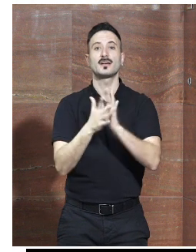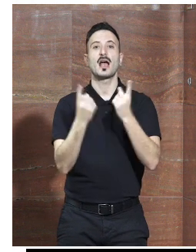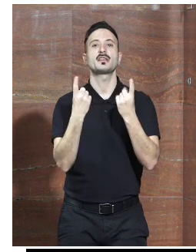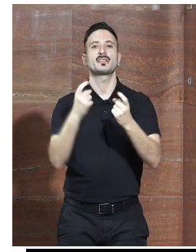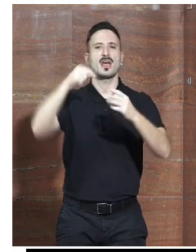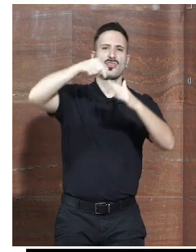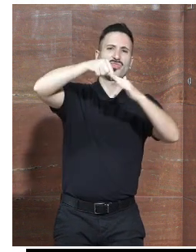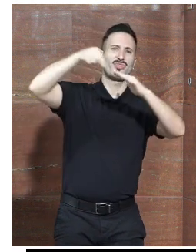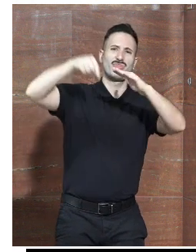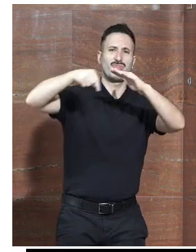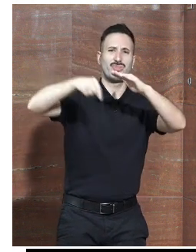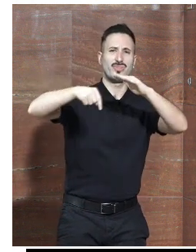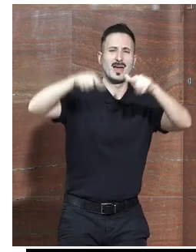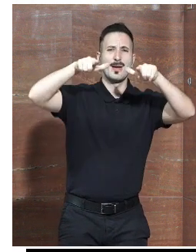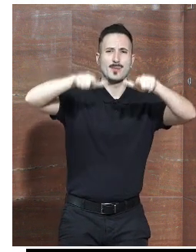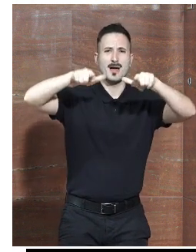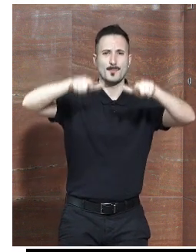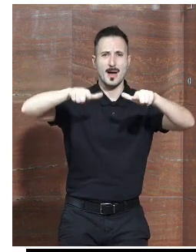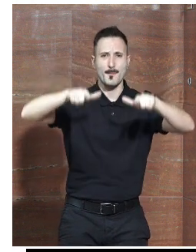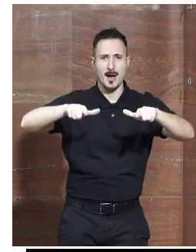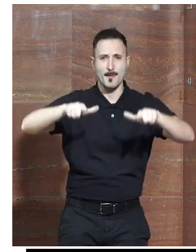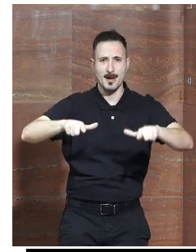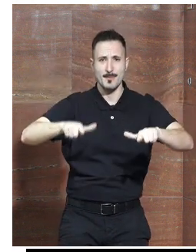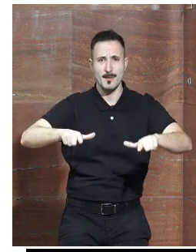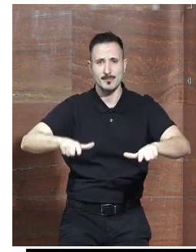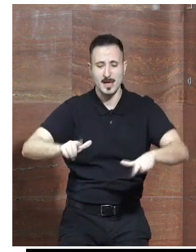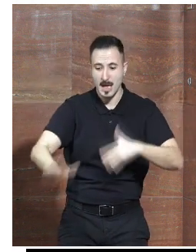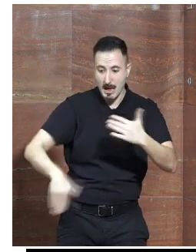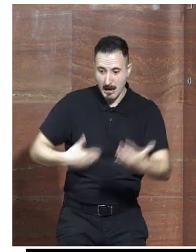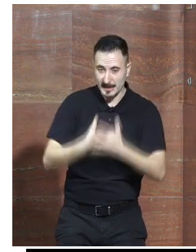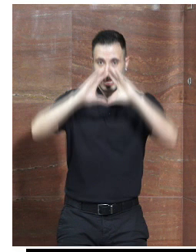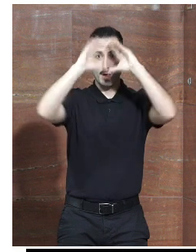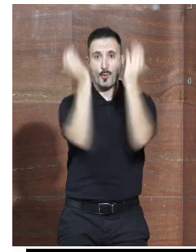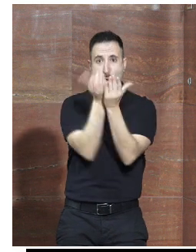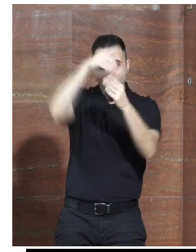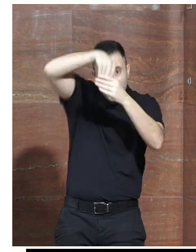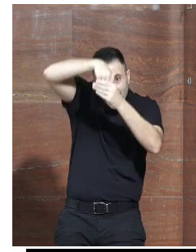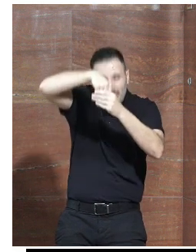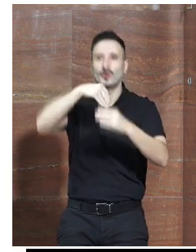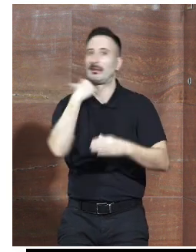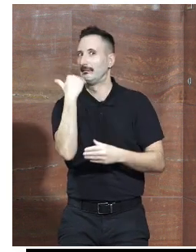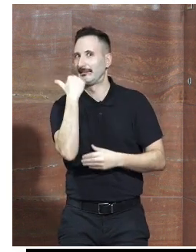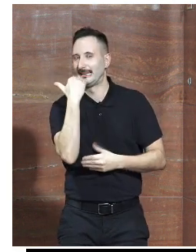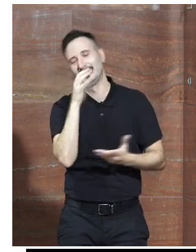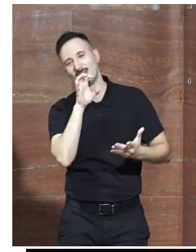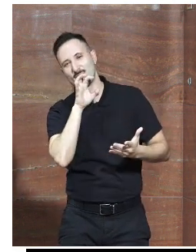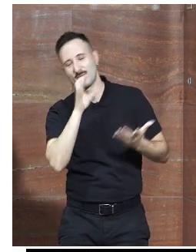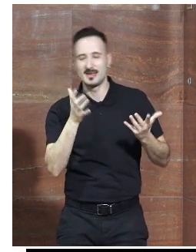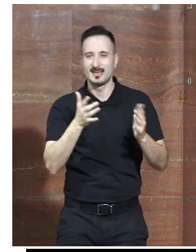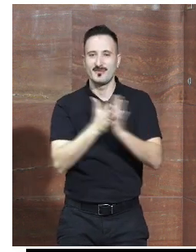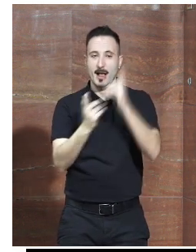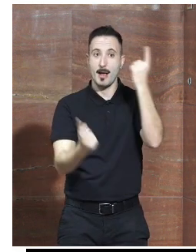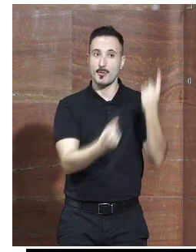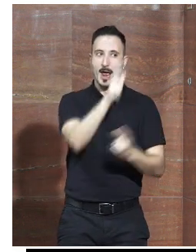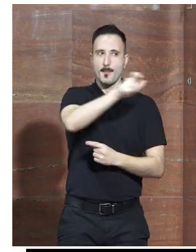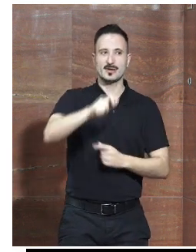bajar de entrar casi en el centro de la Tierra, hay personas que no